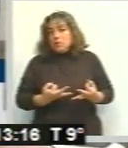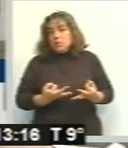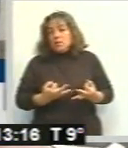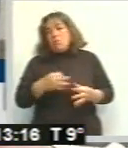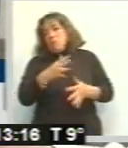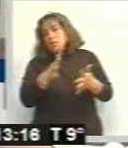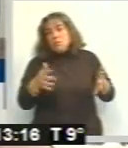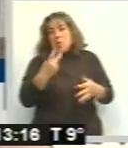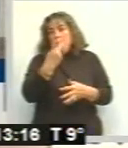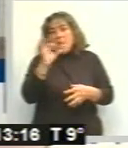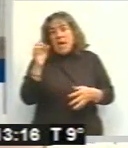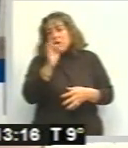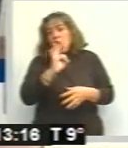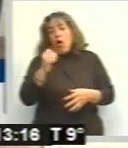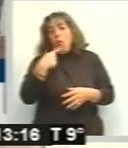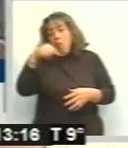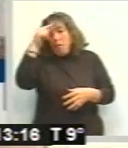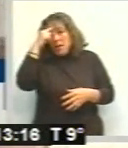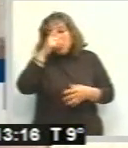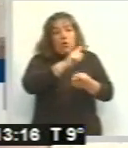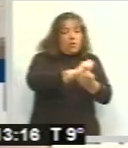de más o menos 20-30 días será pasado